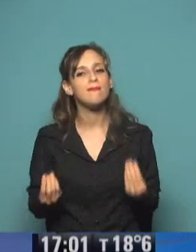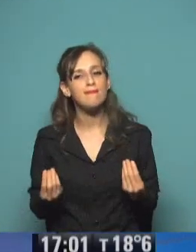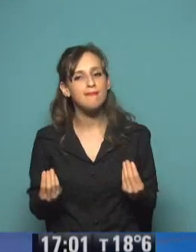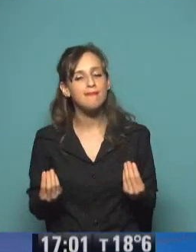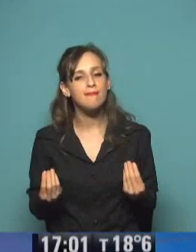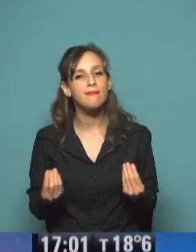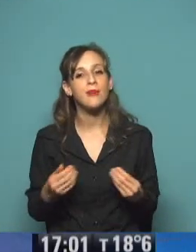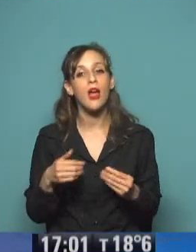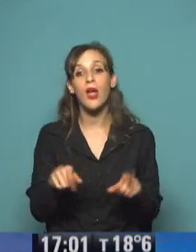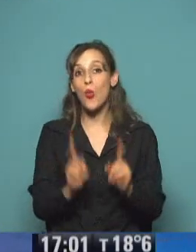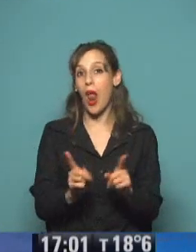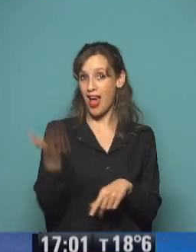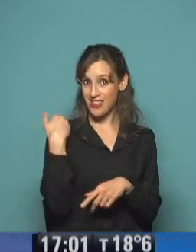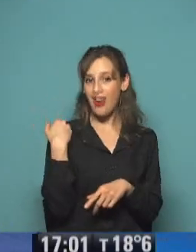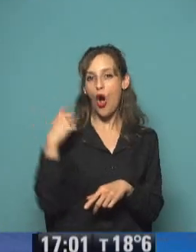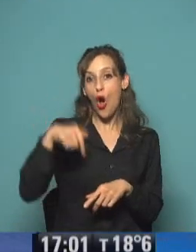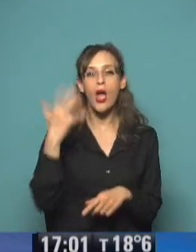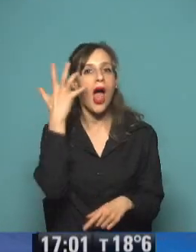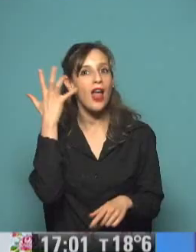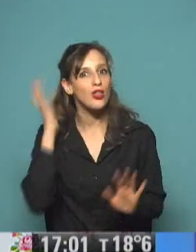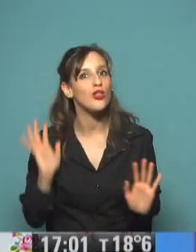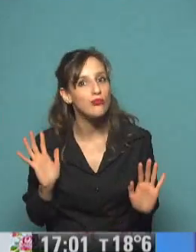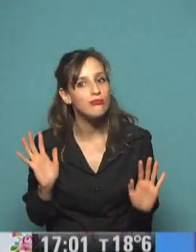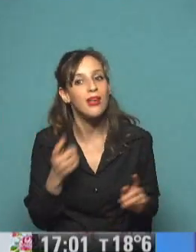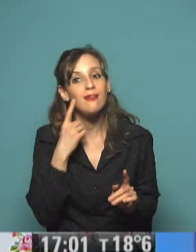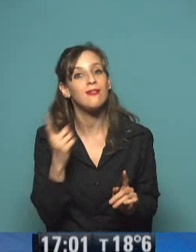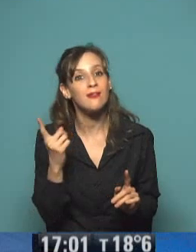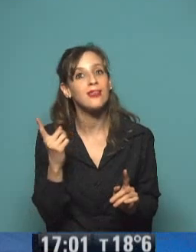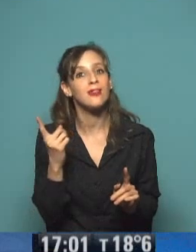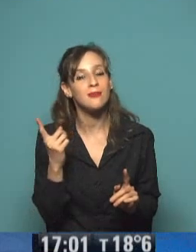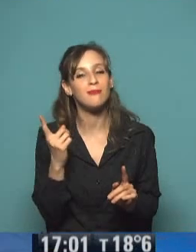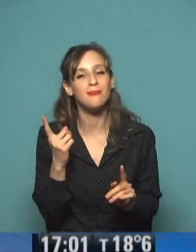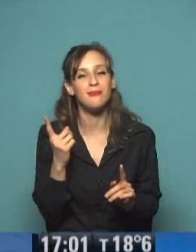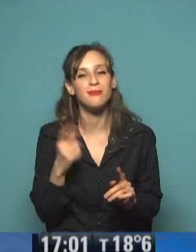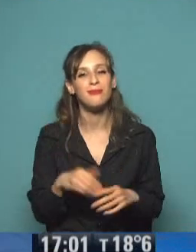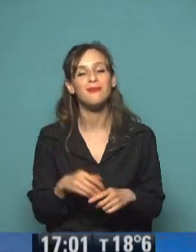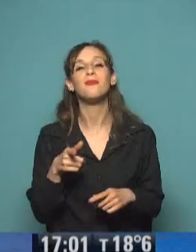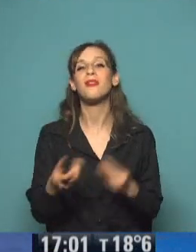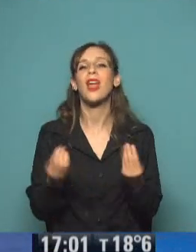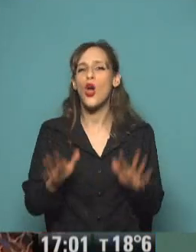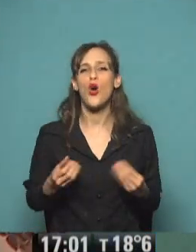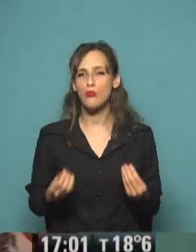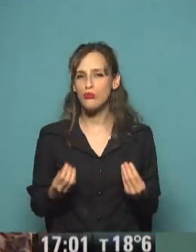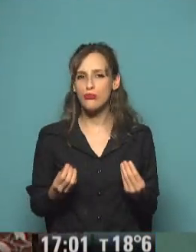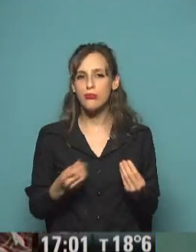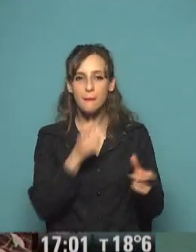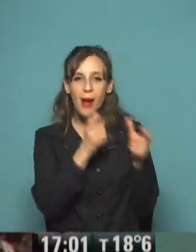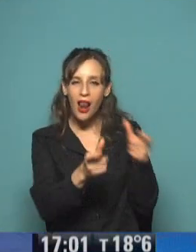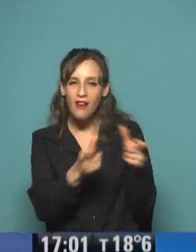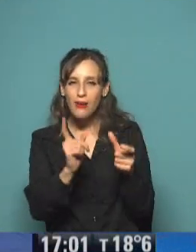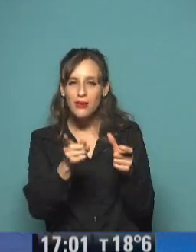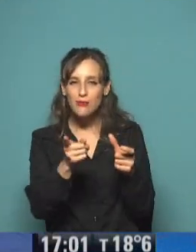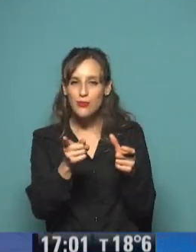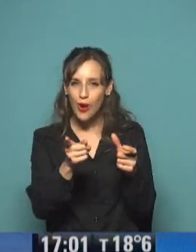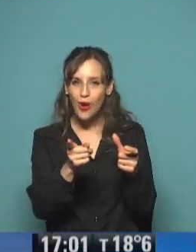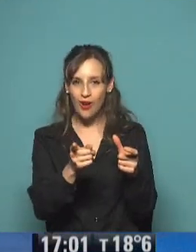nuestro gato Uiña. Ah, miren. Y entonces, ¿qué podemos usar de todas las palabras que